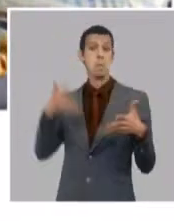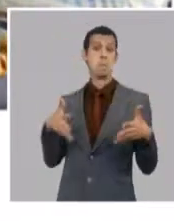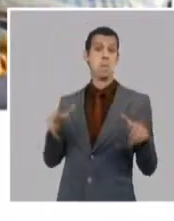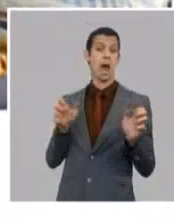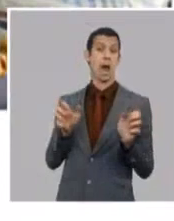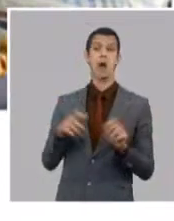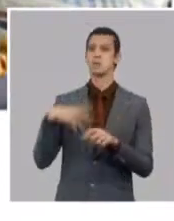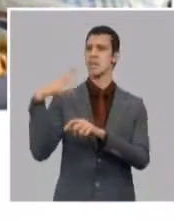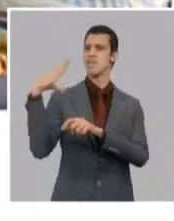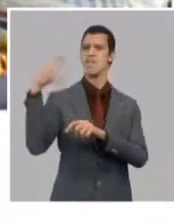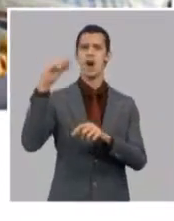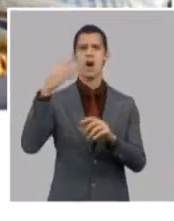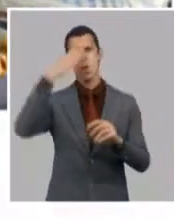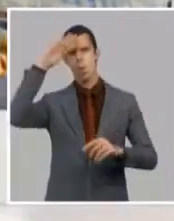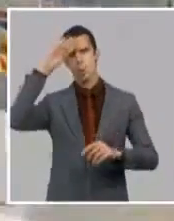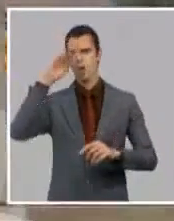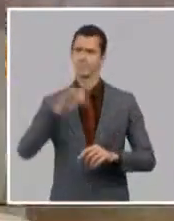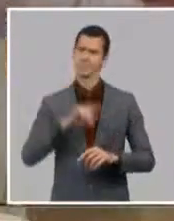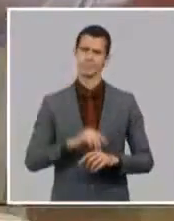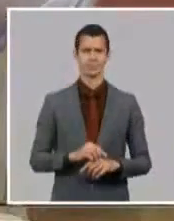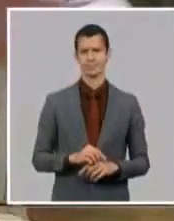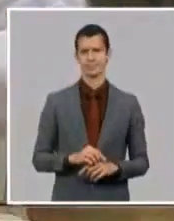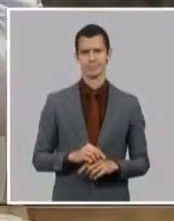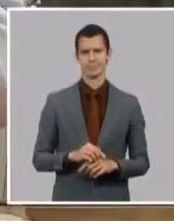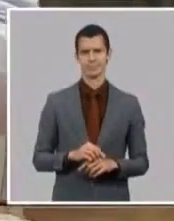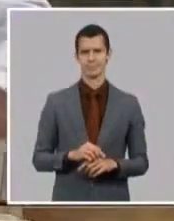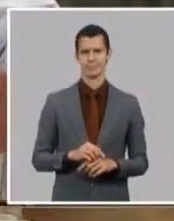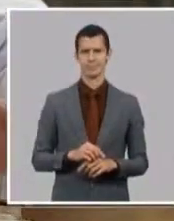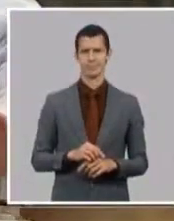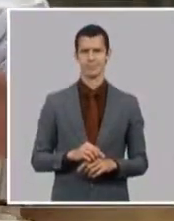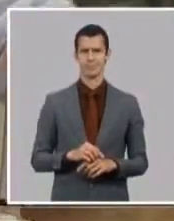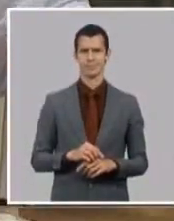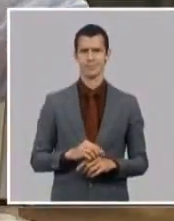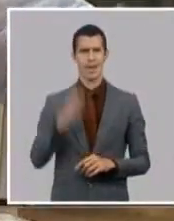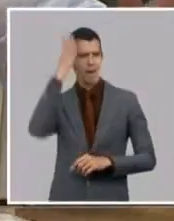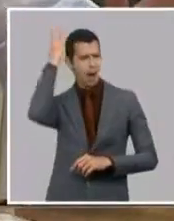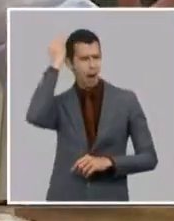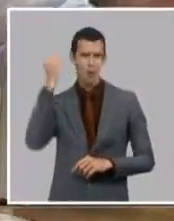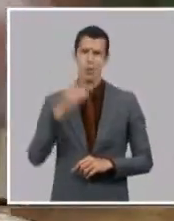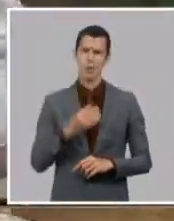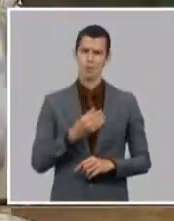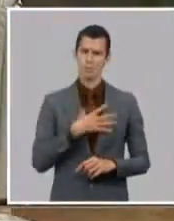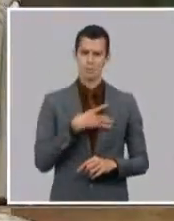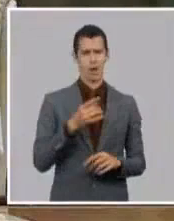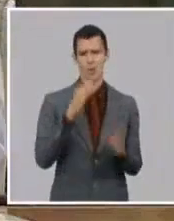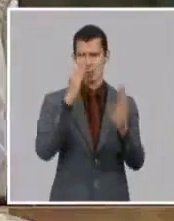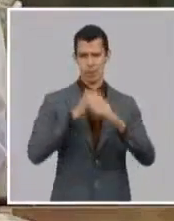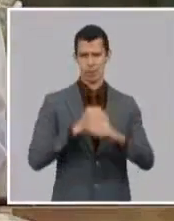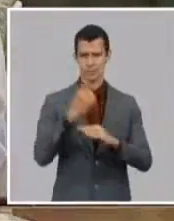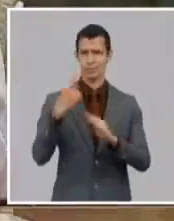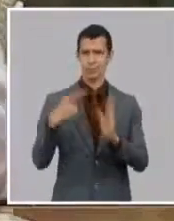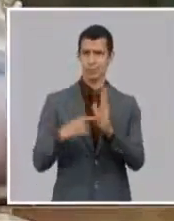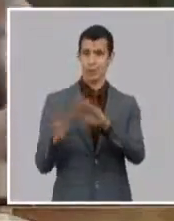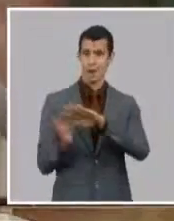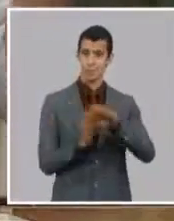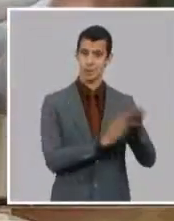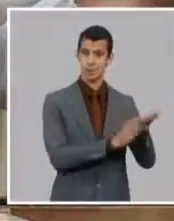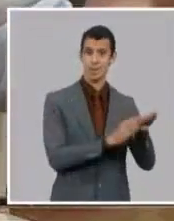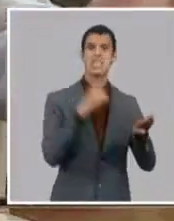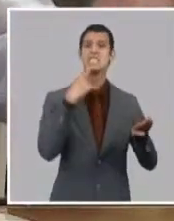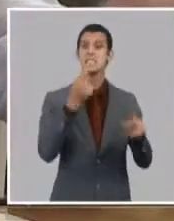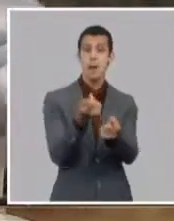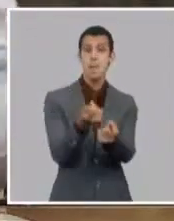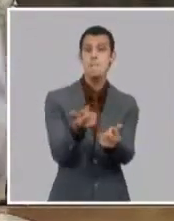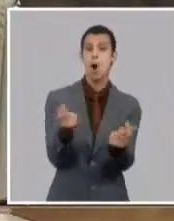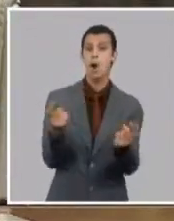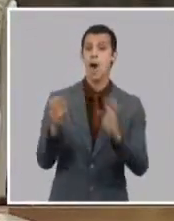del ARBA. Dicen que aquí en Cuba hay una represión total y hay muertos por miles. ¿Dónde están los miles de muertos? ¿Dónde están los casos de